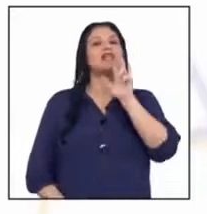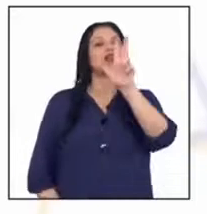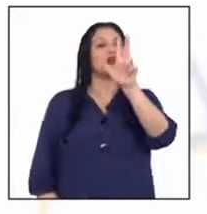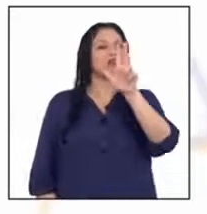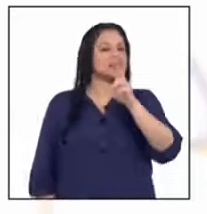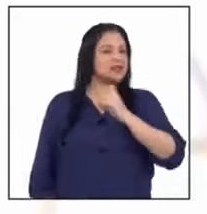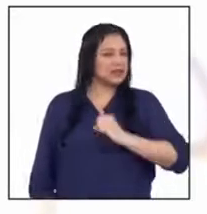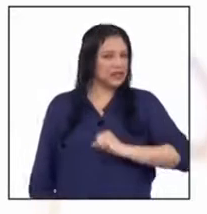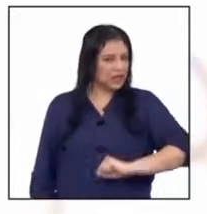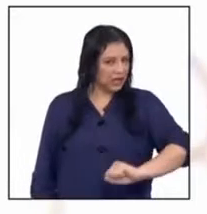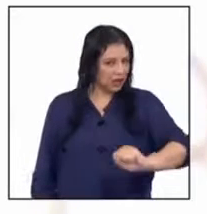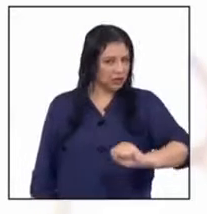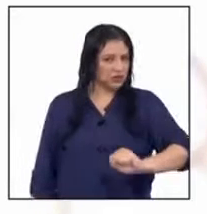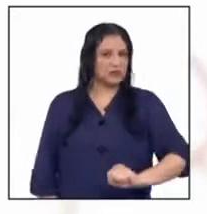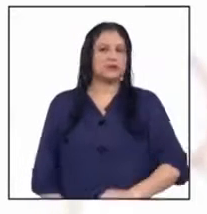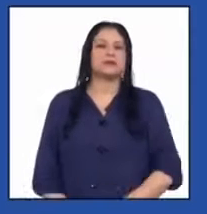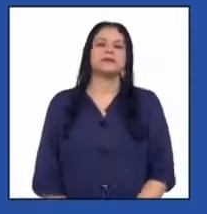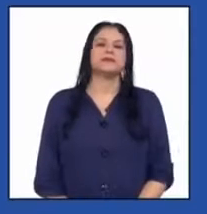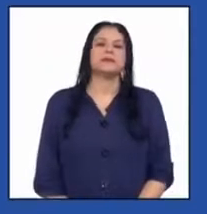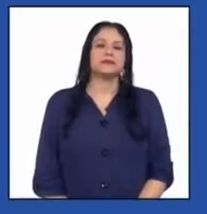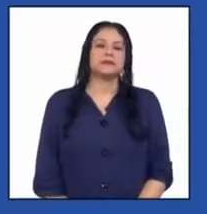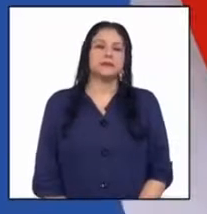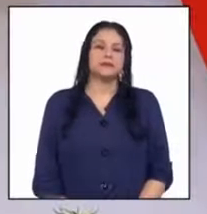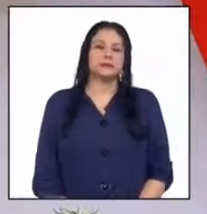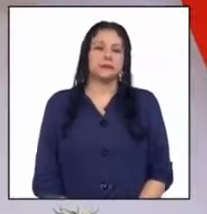hijos.